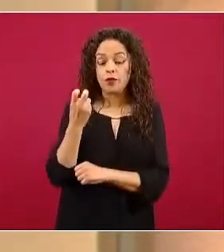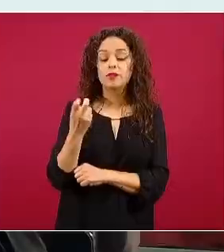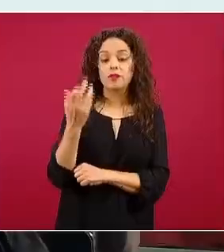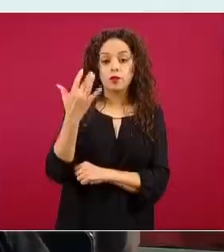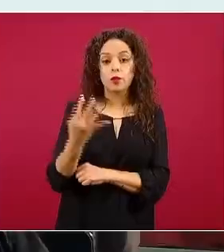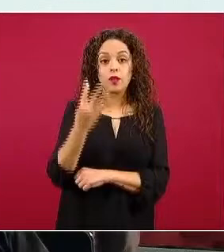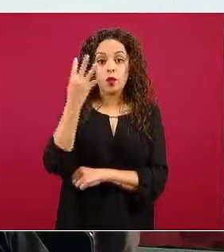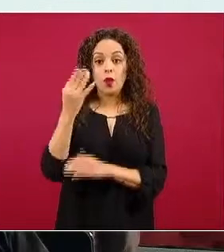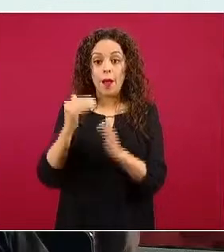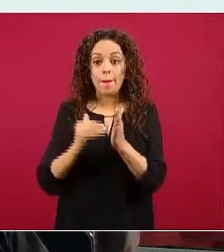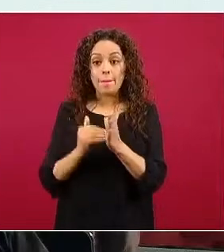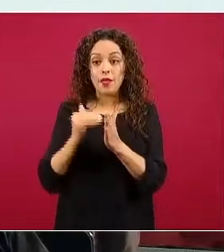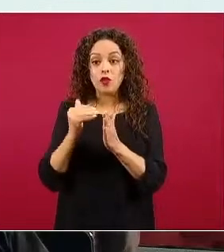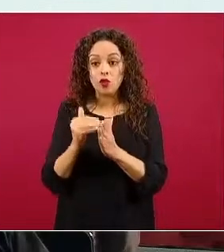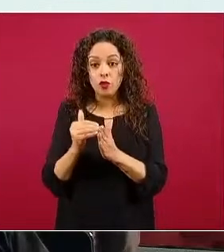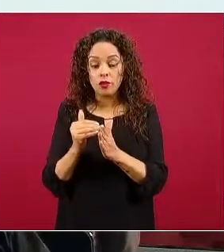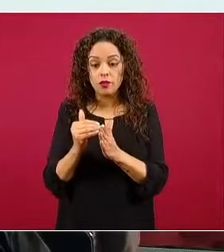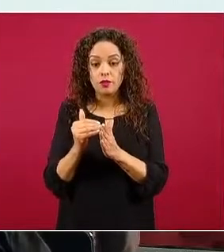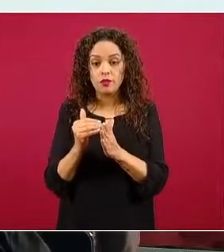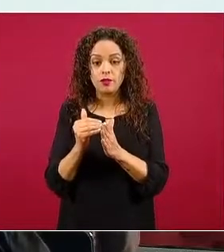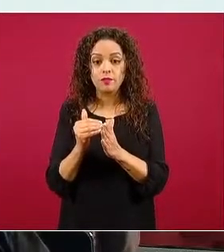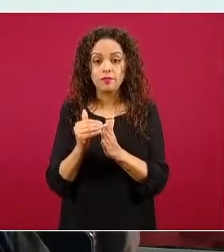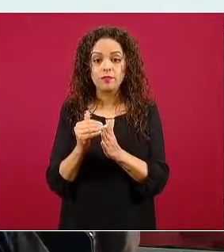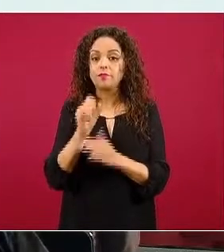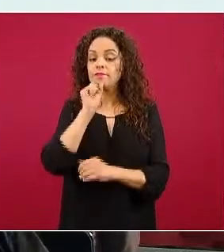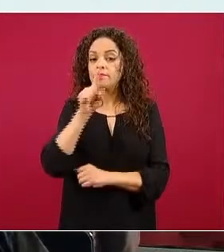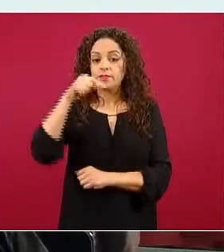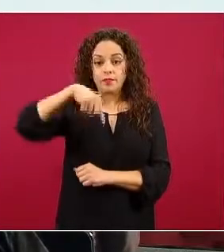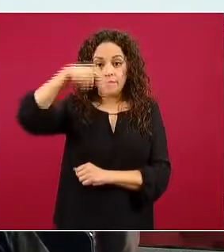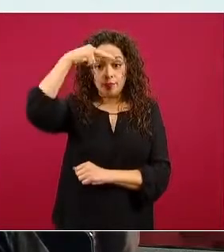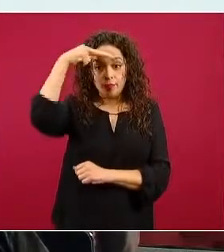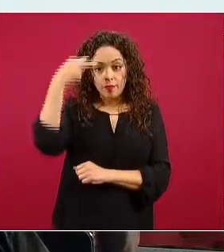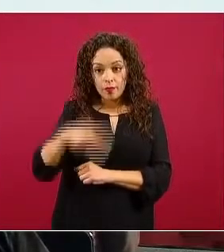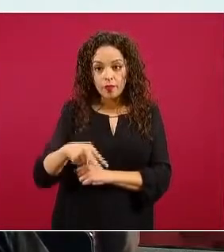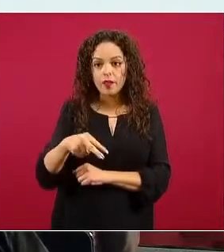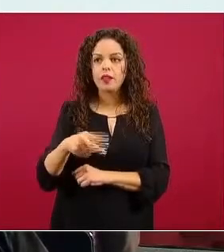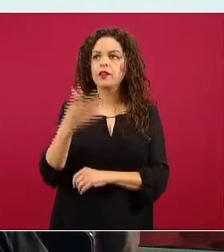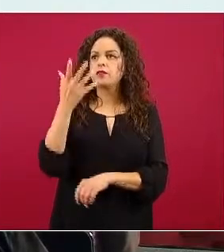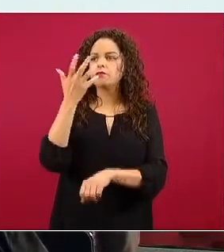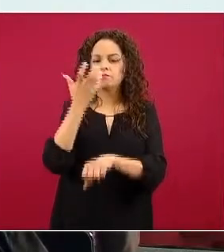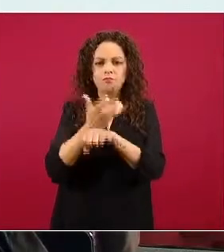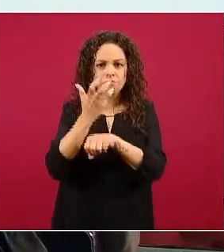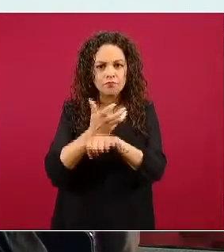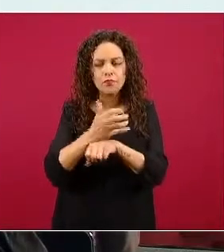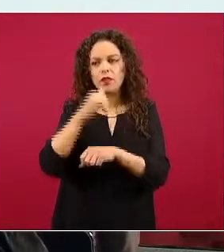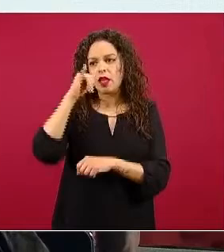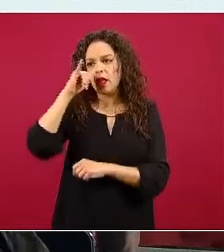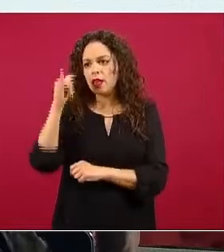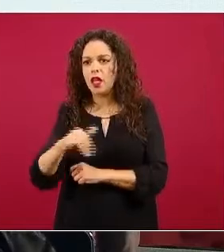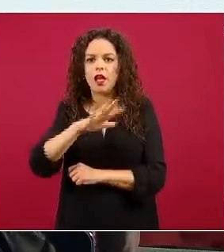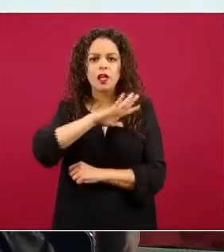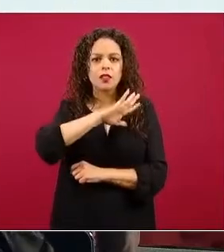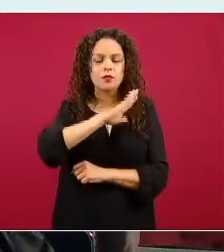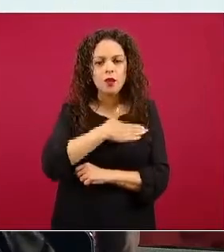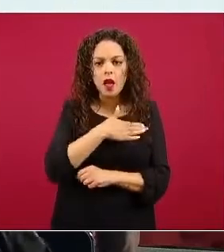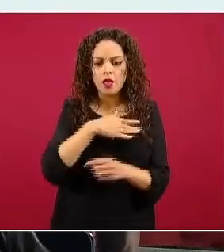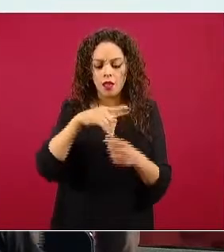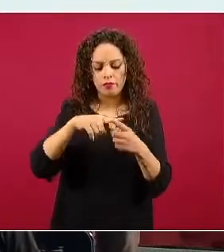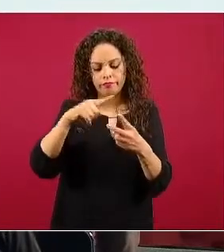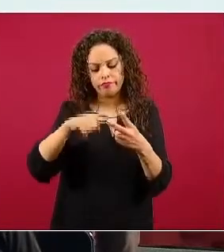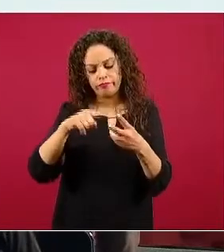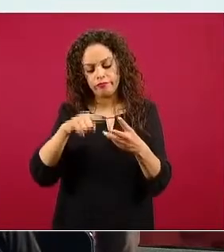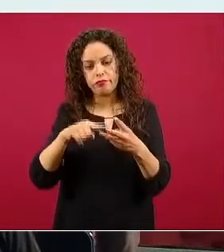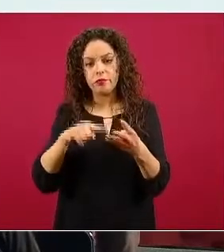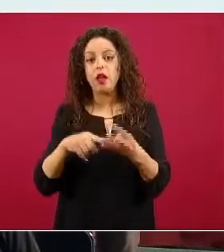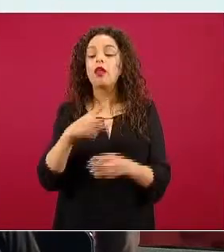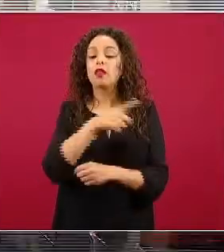54 millones, al igual que en México y que en Estados Unidos y que en Italia y que en España, deben de